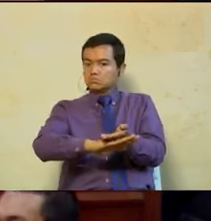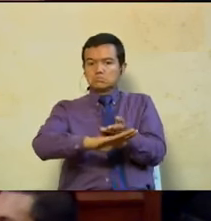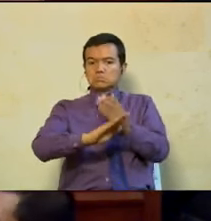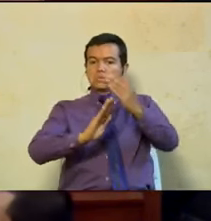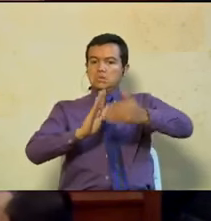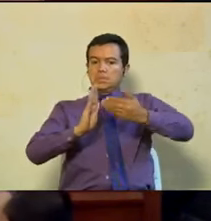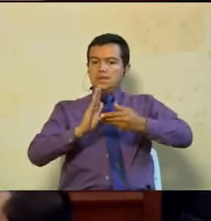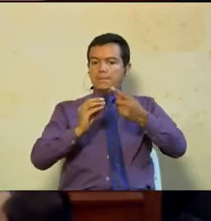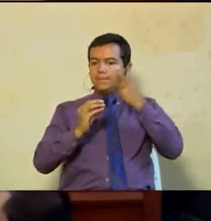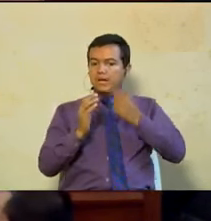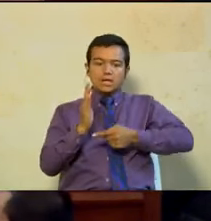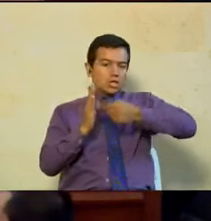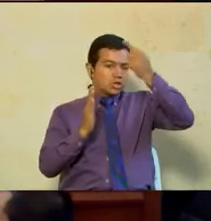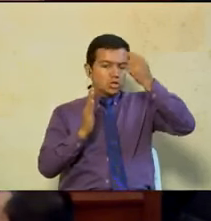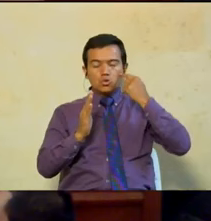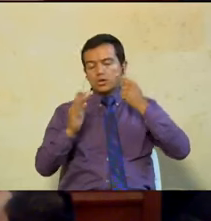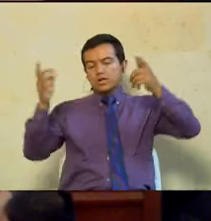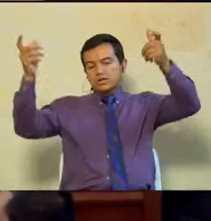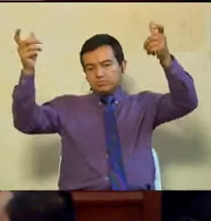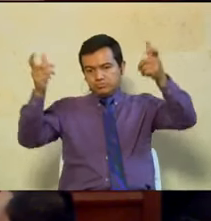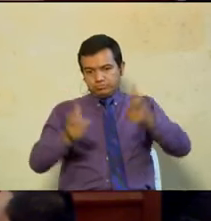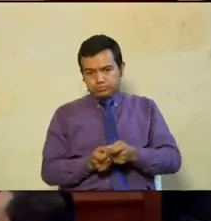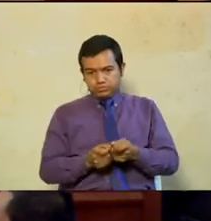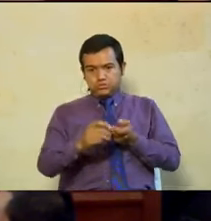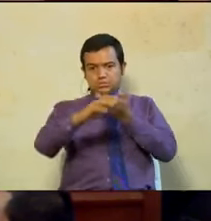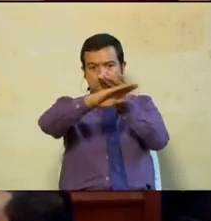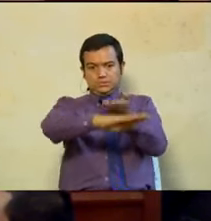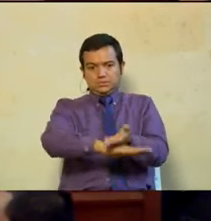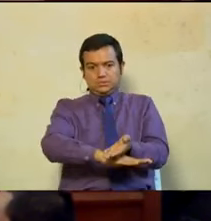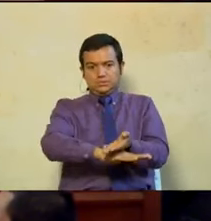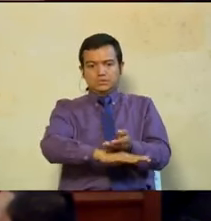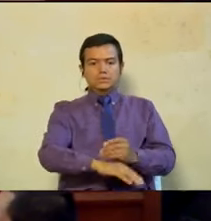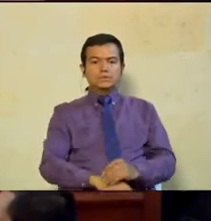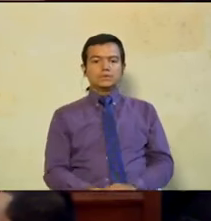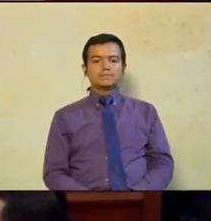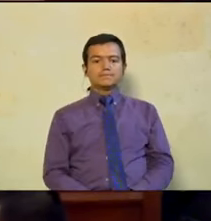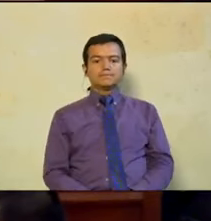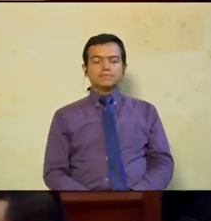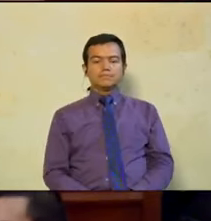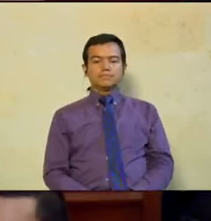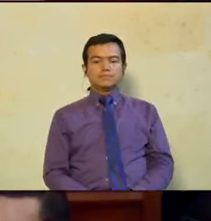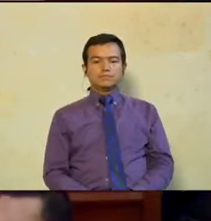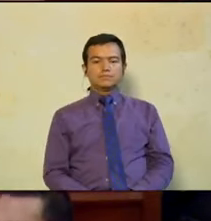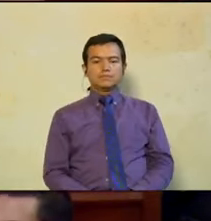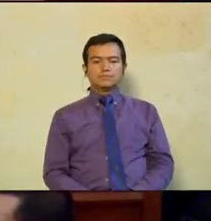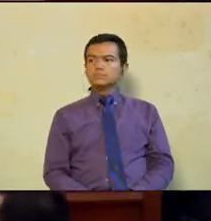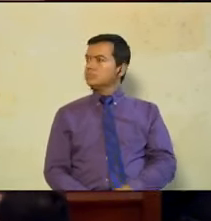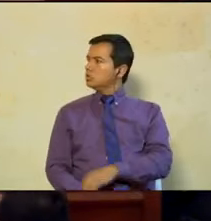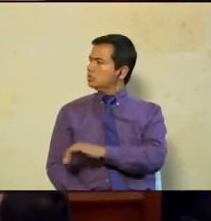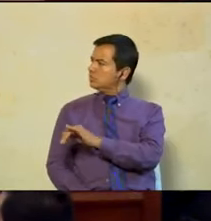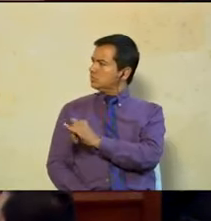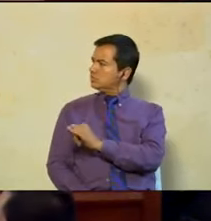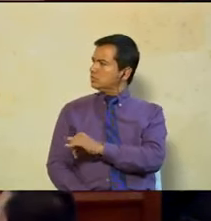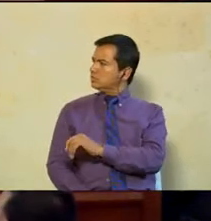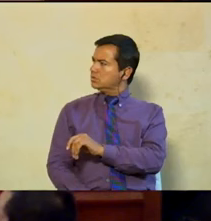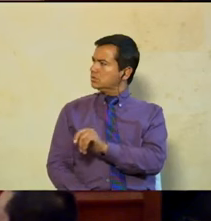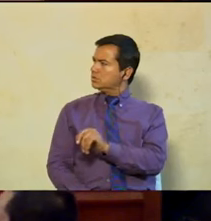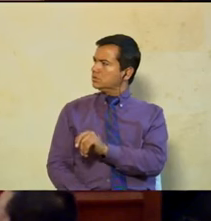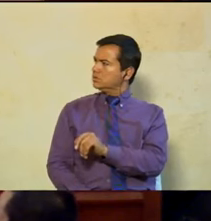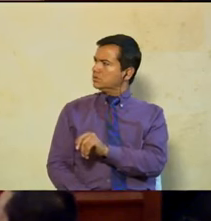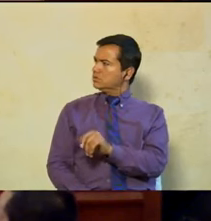en bloque hay propes de la do Cómo que no Allá está la doctora